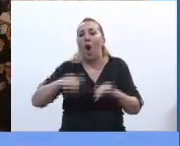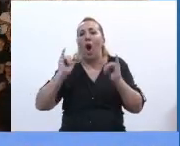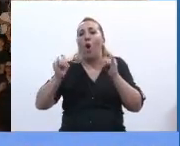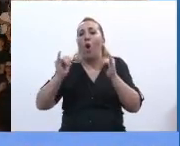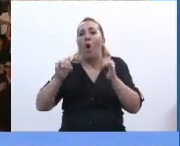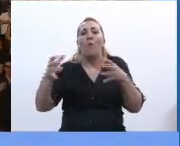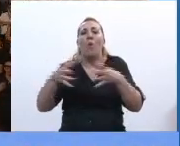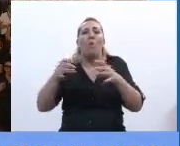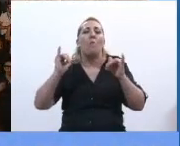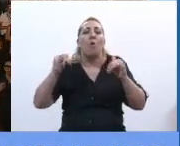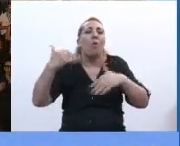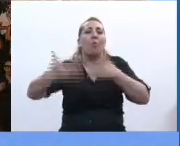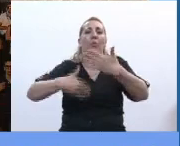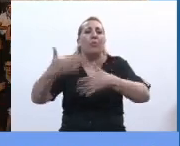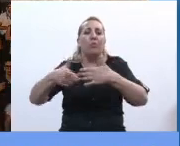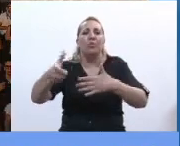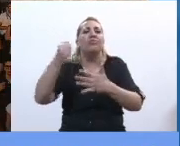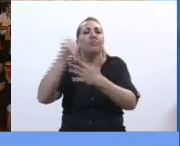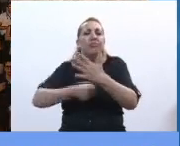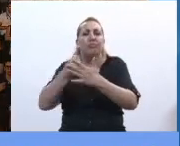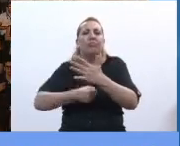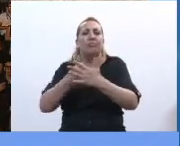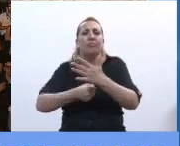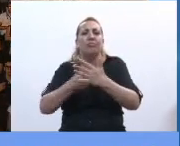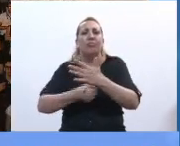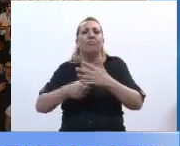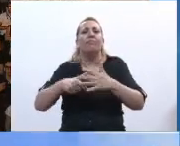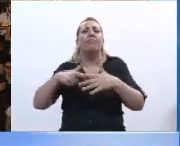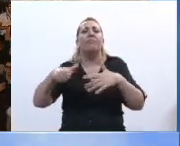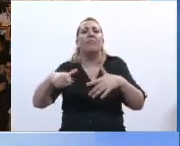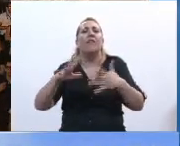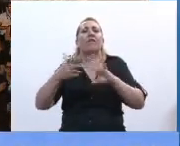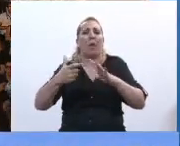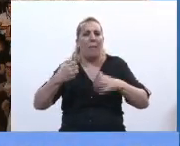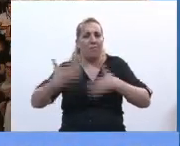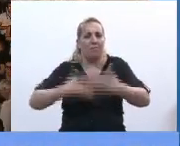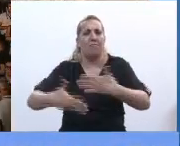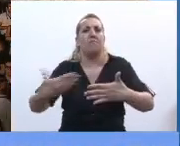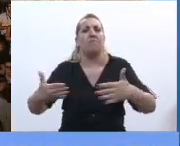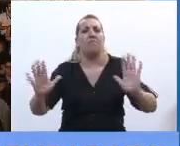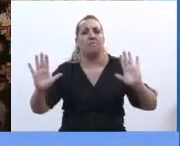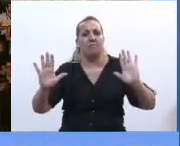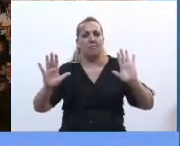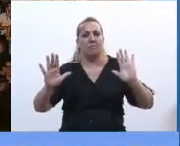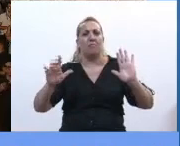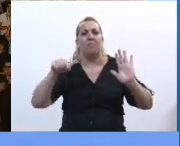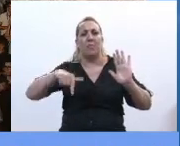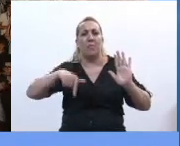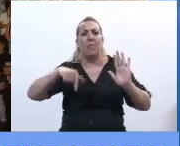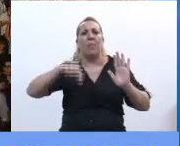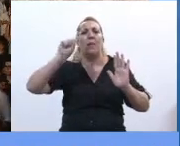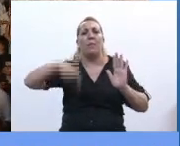jóvenes que nos desafía que nos atropella sanamente que nos pone en crisis